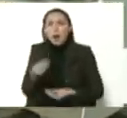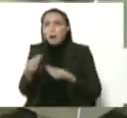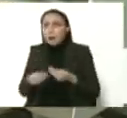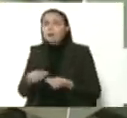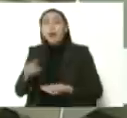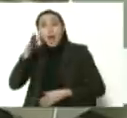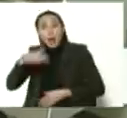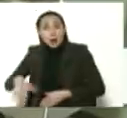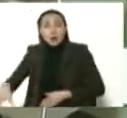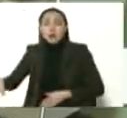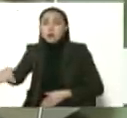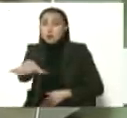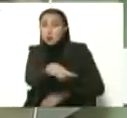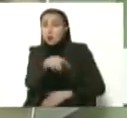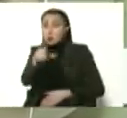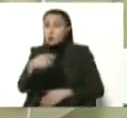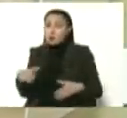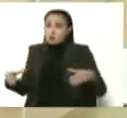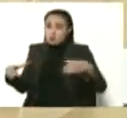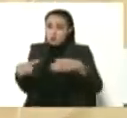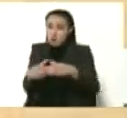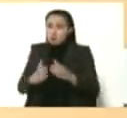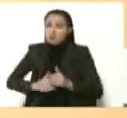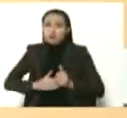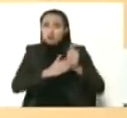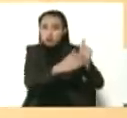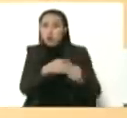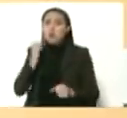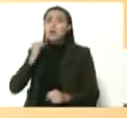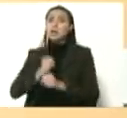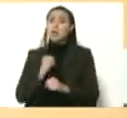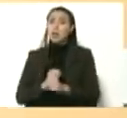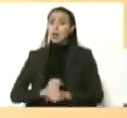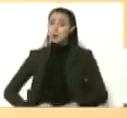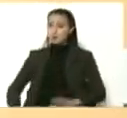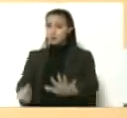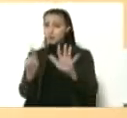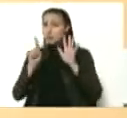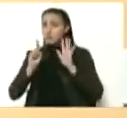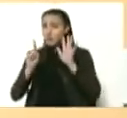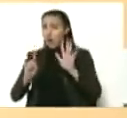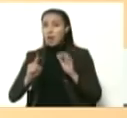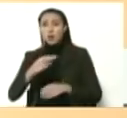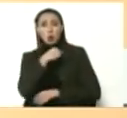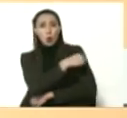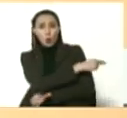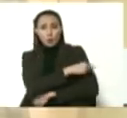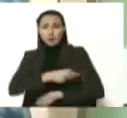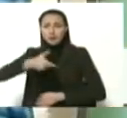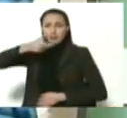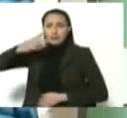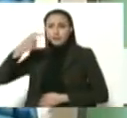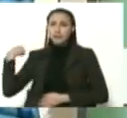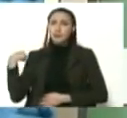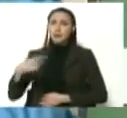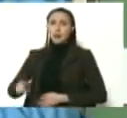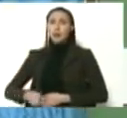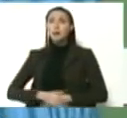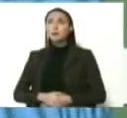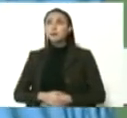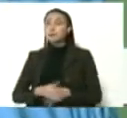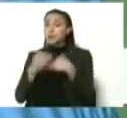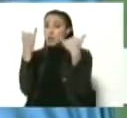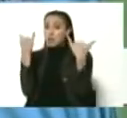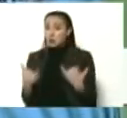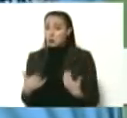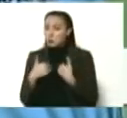Mayor Conjunto que usted nos ha nombrado en esta fuerza de tarea. Son 6 hospitales centinelas que están en este